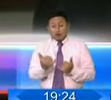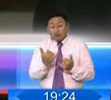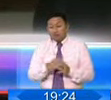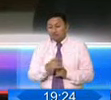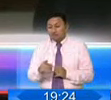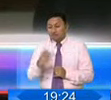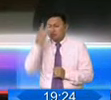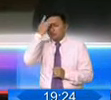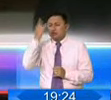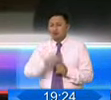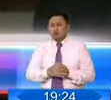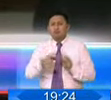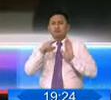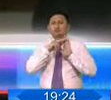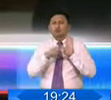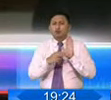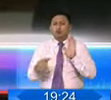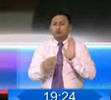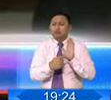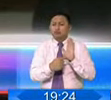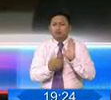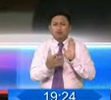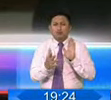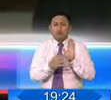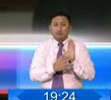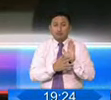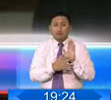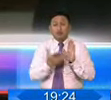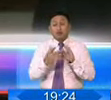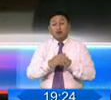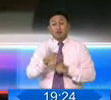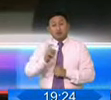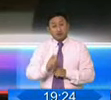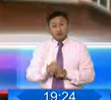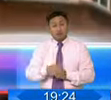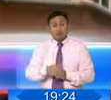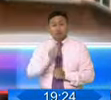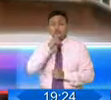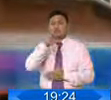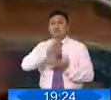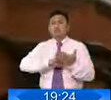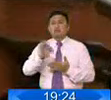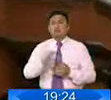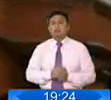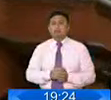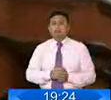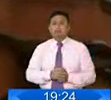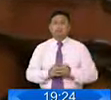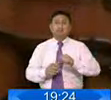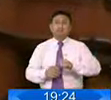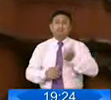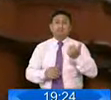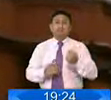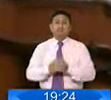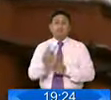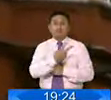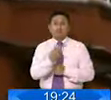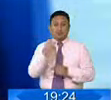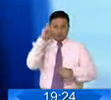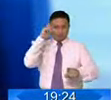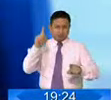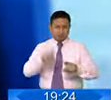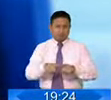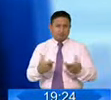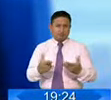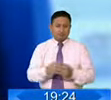En ninguna, no existe norma para esto. Es decir, hay que pedir cuentas a quién autorizó. Otro punto de convergencia entre estos dos analistas es que con